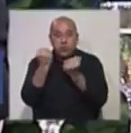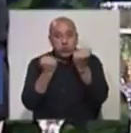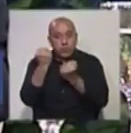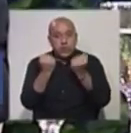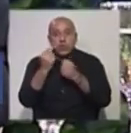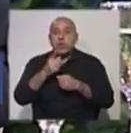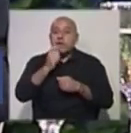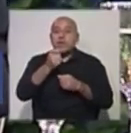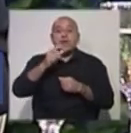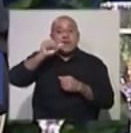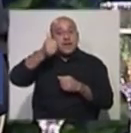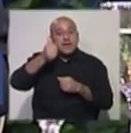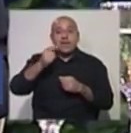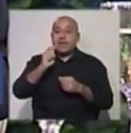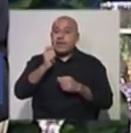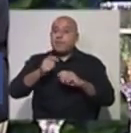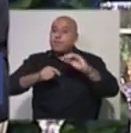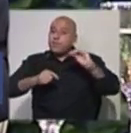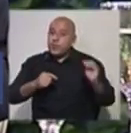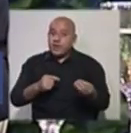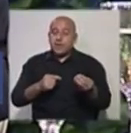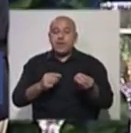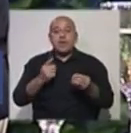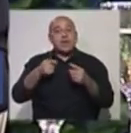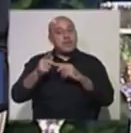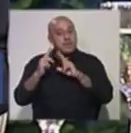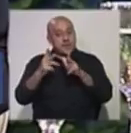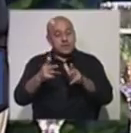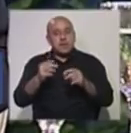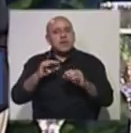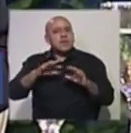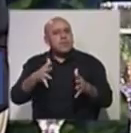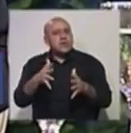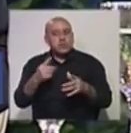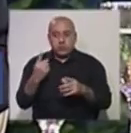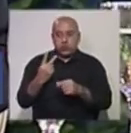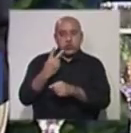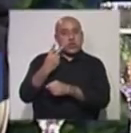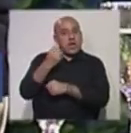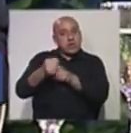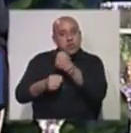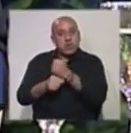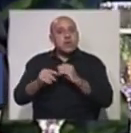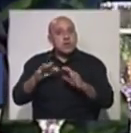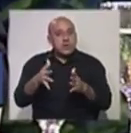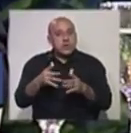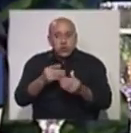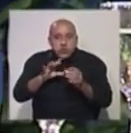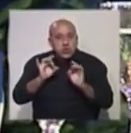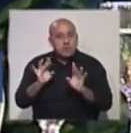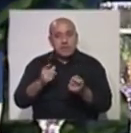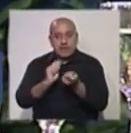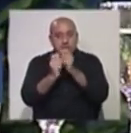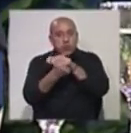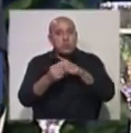ganando y quién está perdiendo. Porque Gerardo pone el énfasis en algo clave. ¿Qué pasó durante estos dos años? ¿Solamente cambió un presidente?